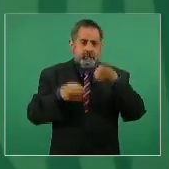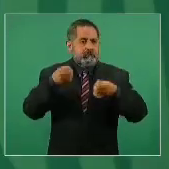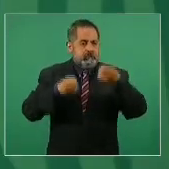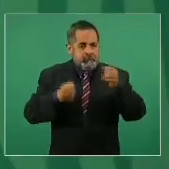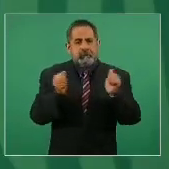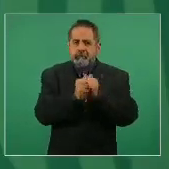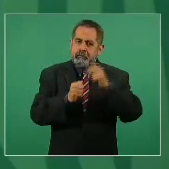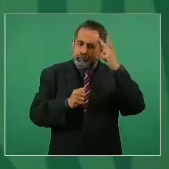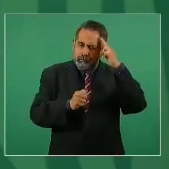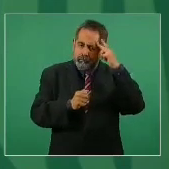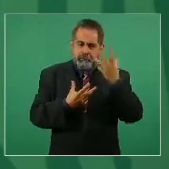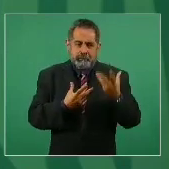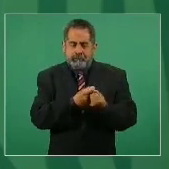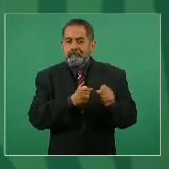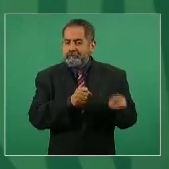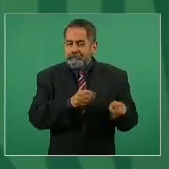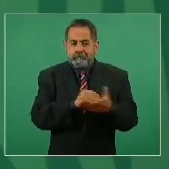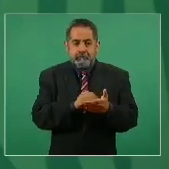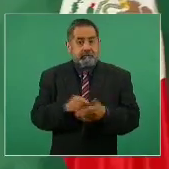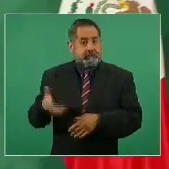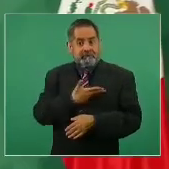jueces del porfiriato,